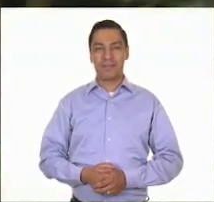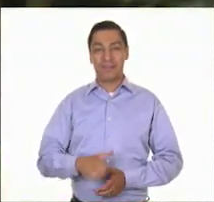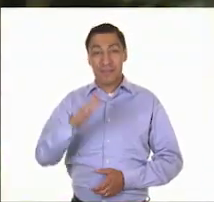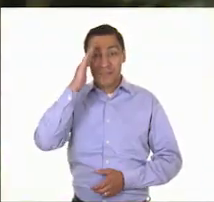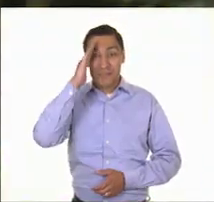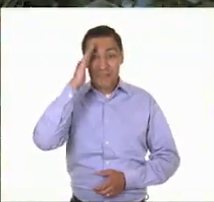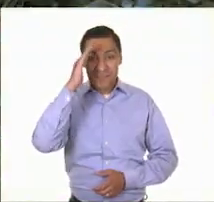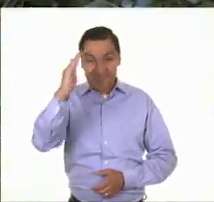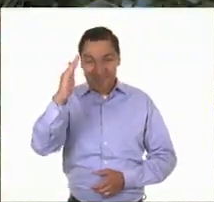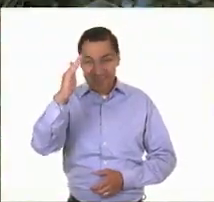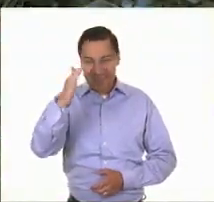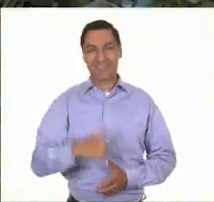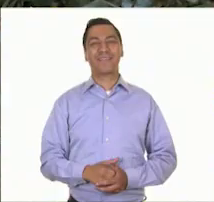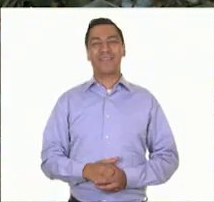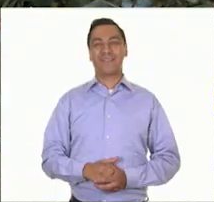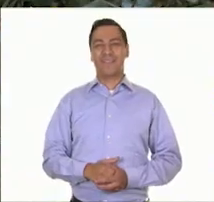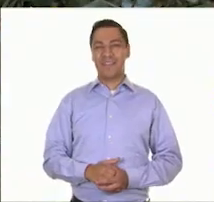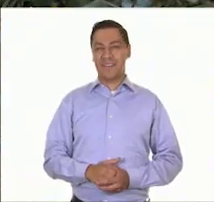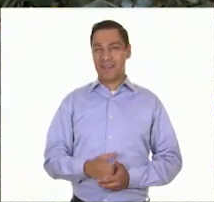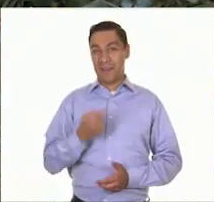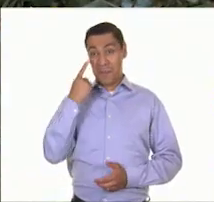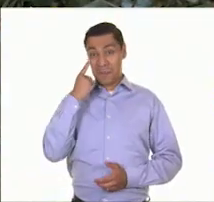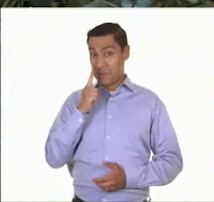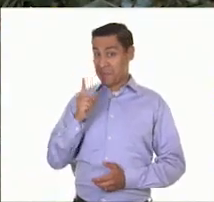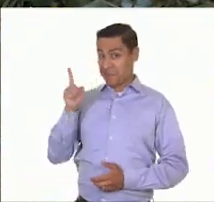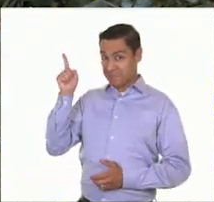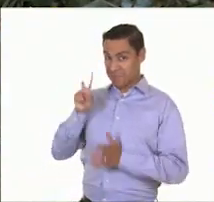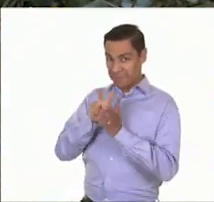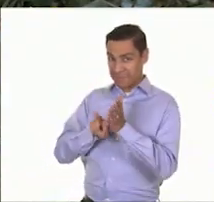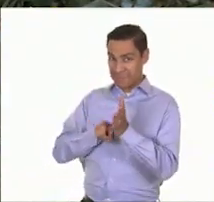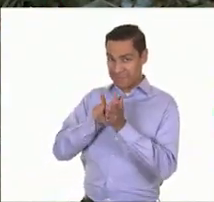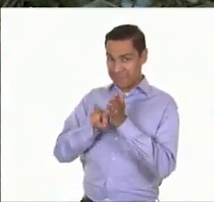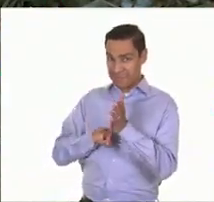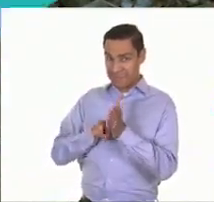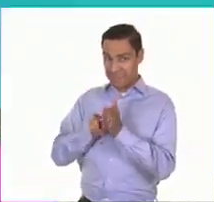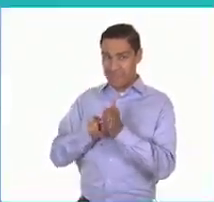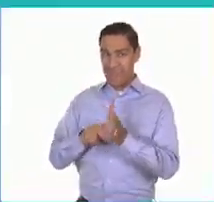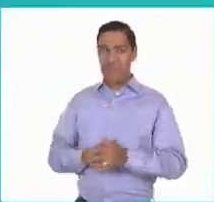¡Hola! ¡Vamos a ver el siguiente video!